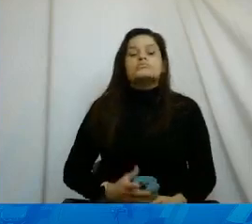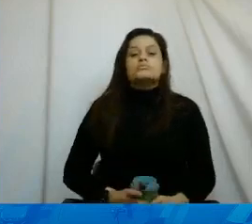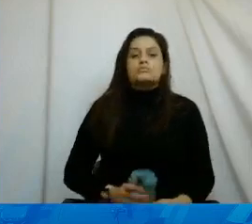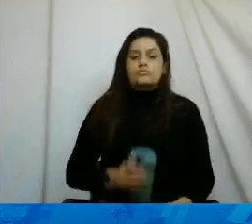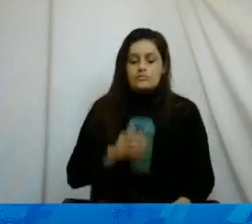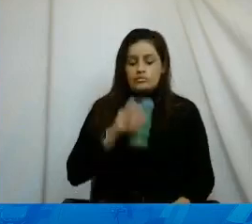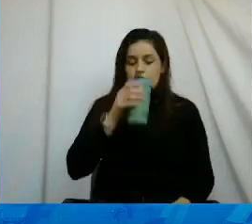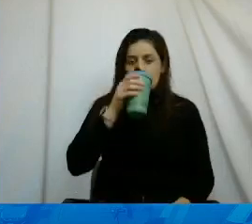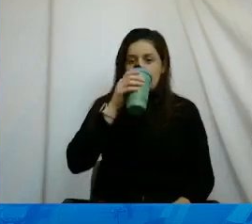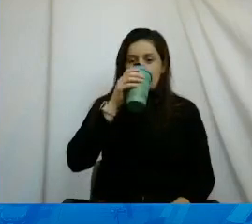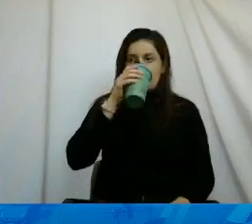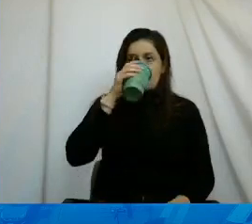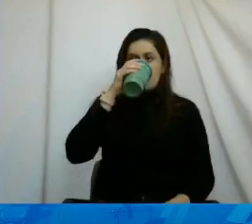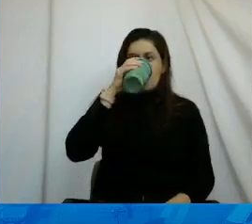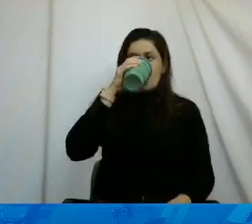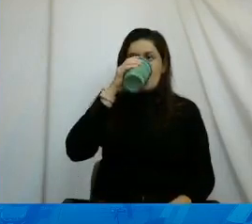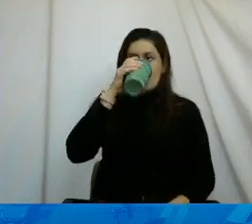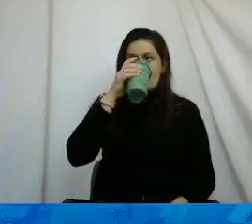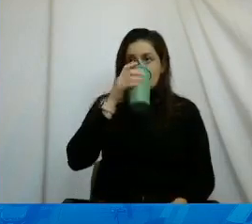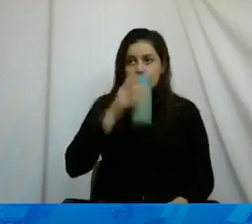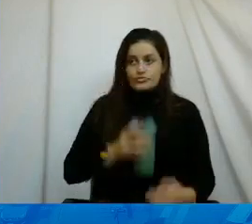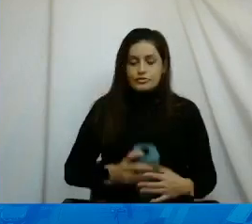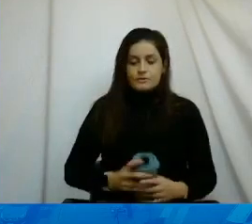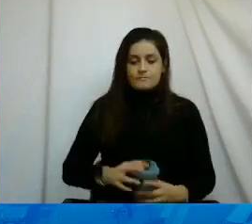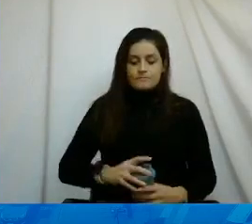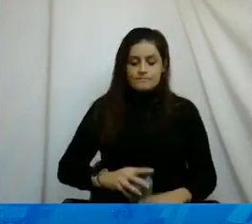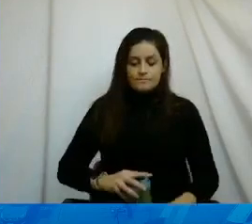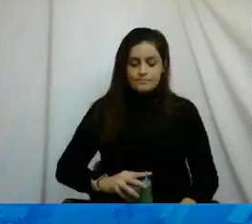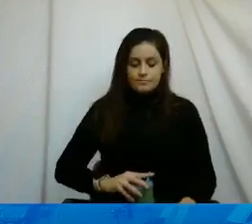¿No hay palabras? Concejal Domínguez.